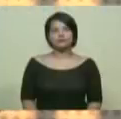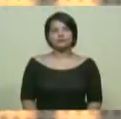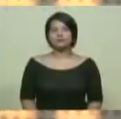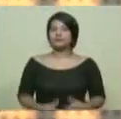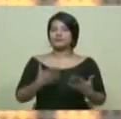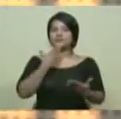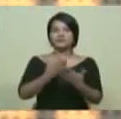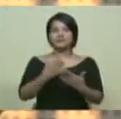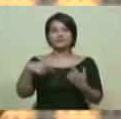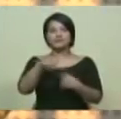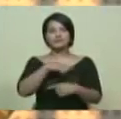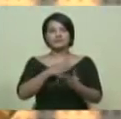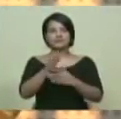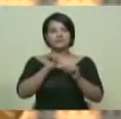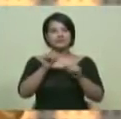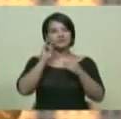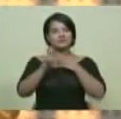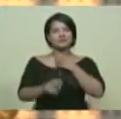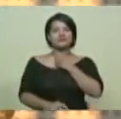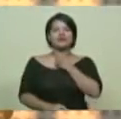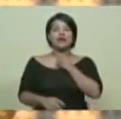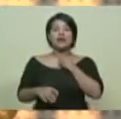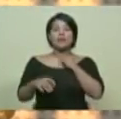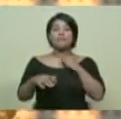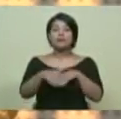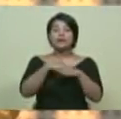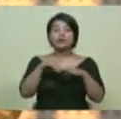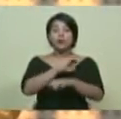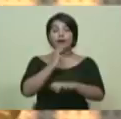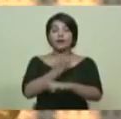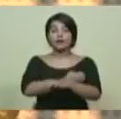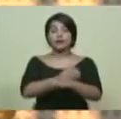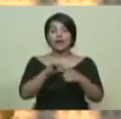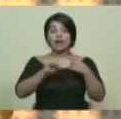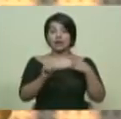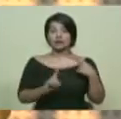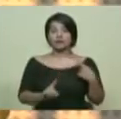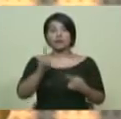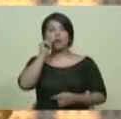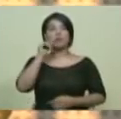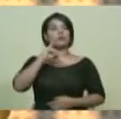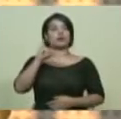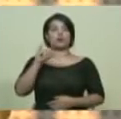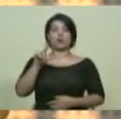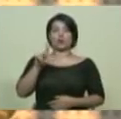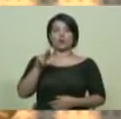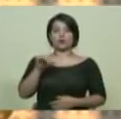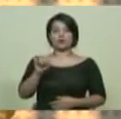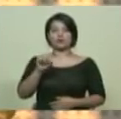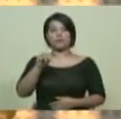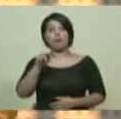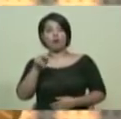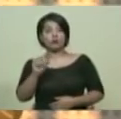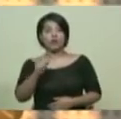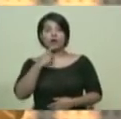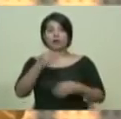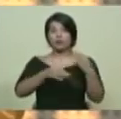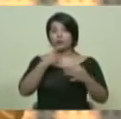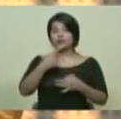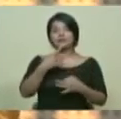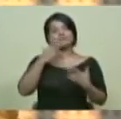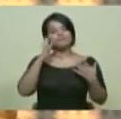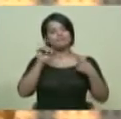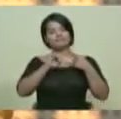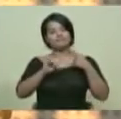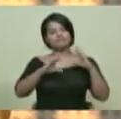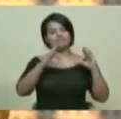Gracias por continuar con nosotros. El ministro del Poder Popular para la Energía Eléctrica, Luis Mota Domínguez, resaltó que fallas